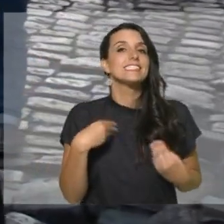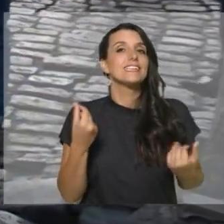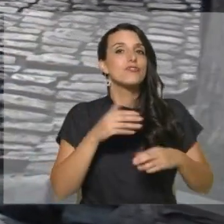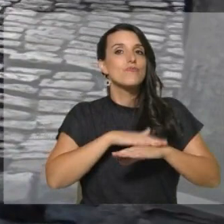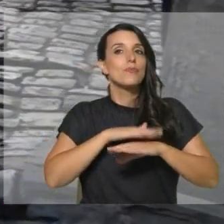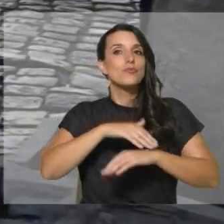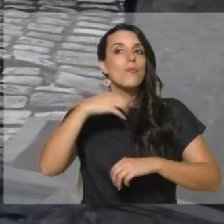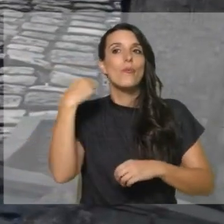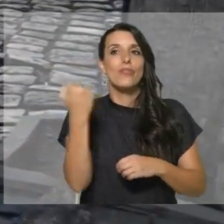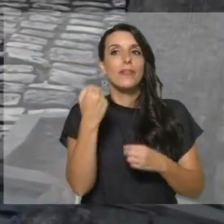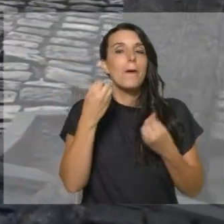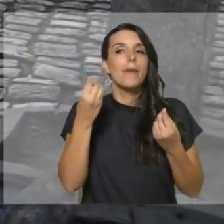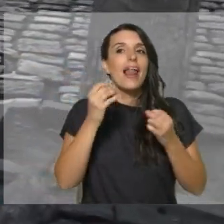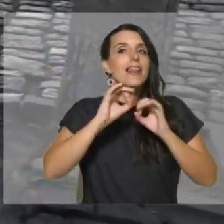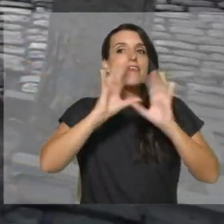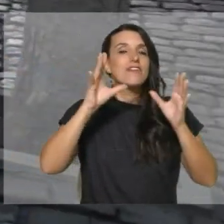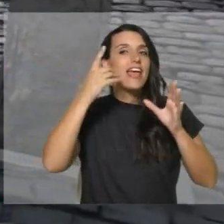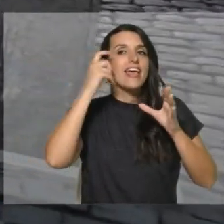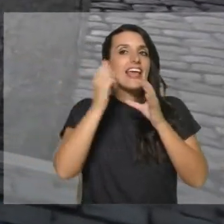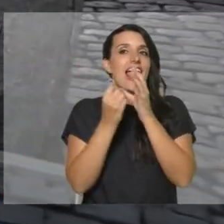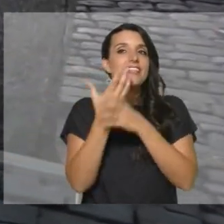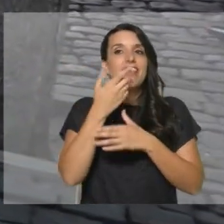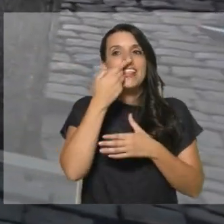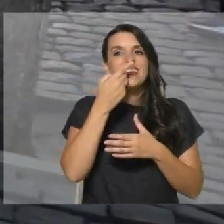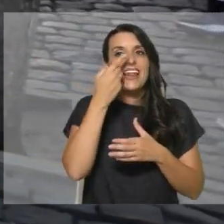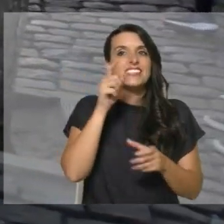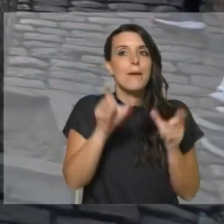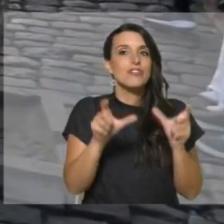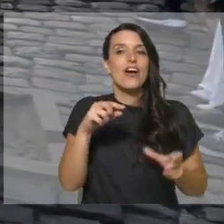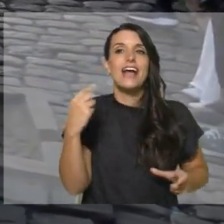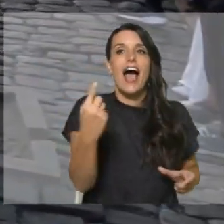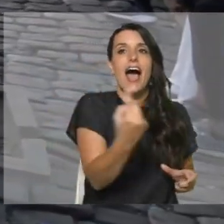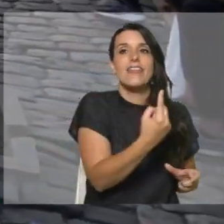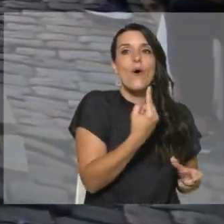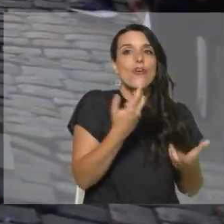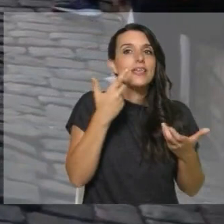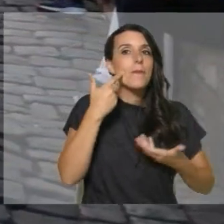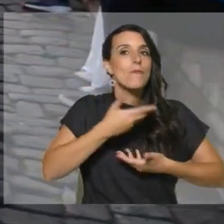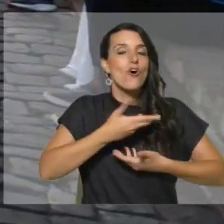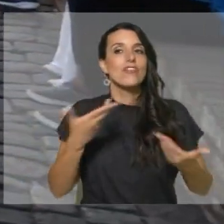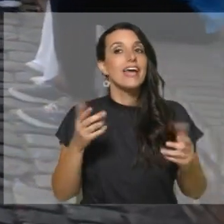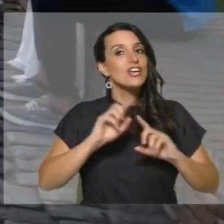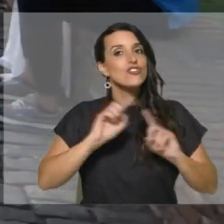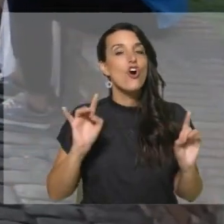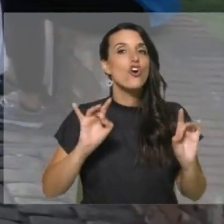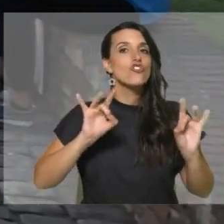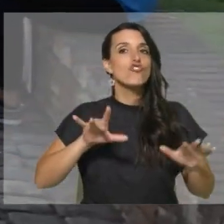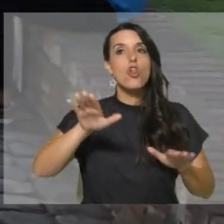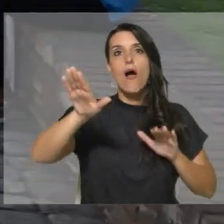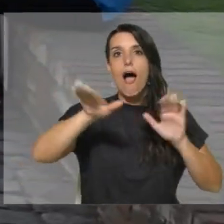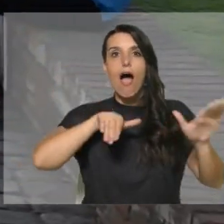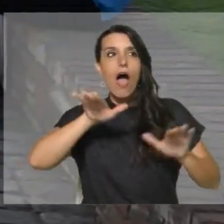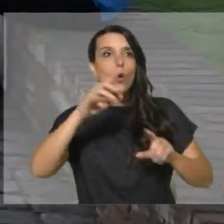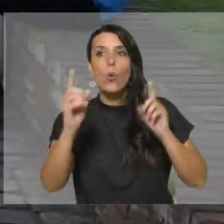para dejar librada la creatividad a los intereses que cada uno de los ilustradores quería plasmar y no únicamente a una convocatoria